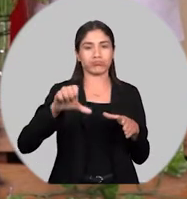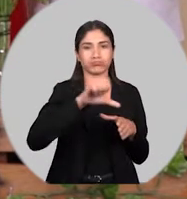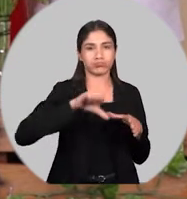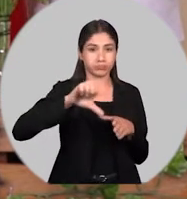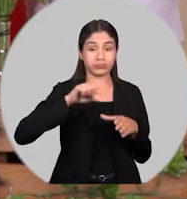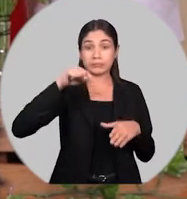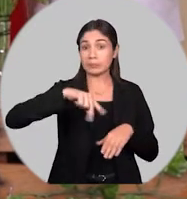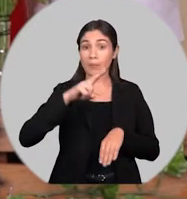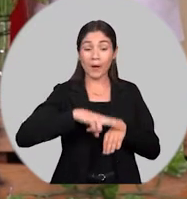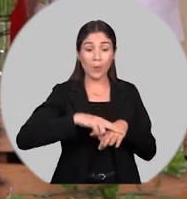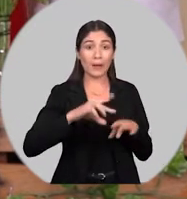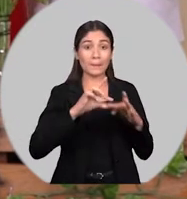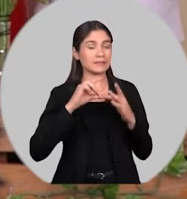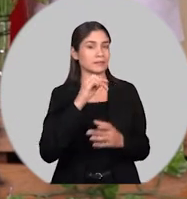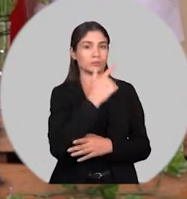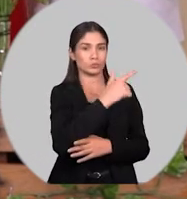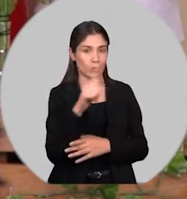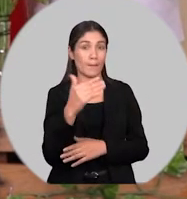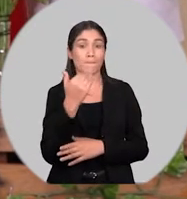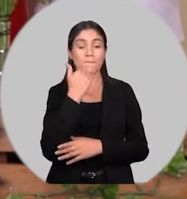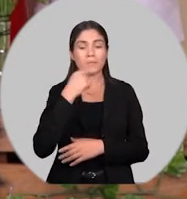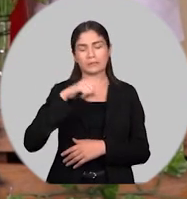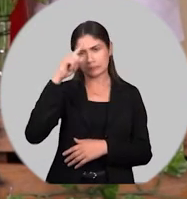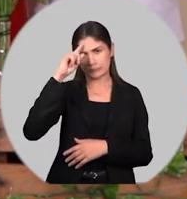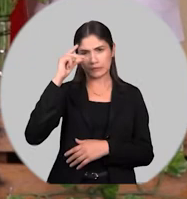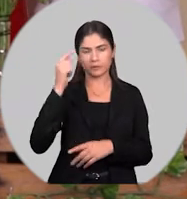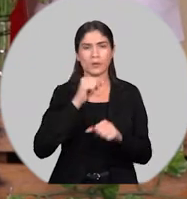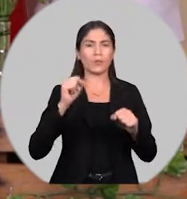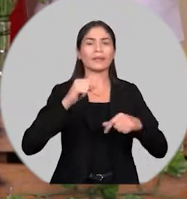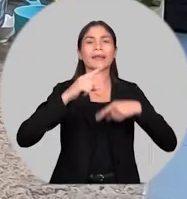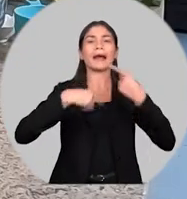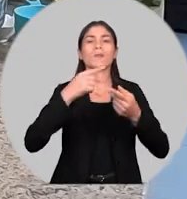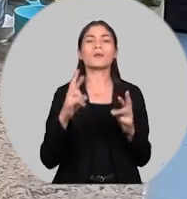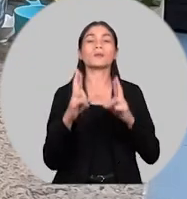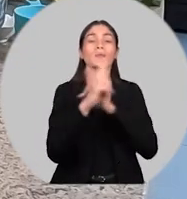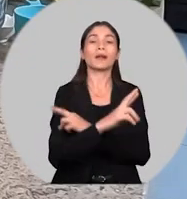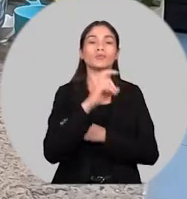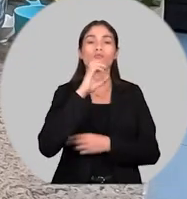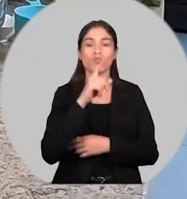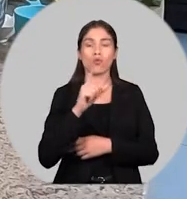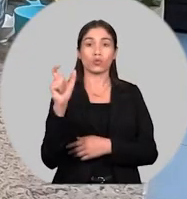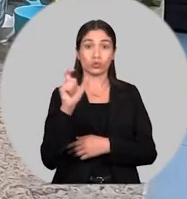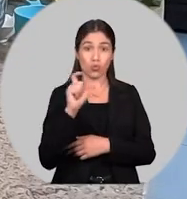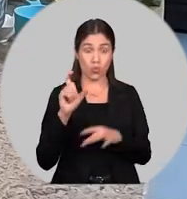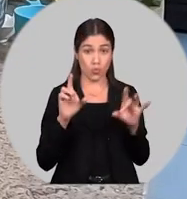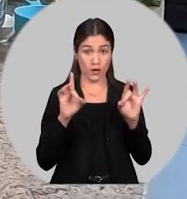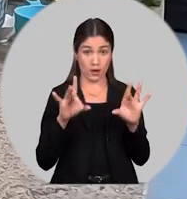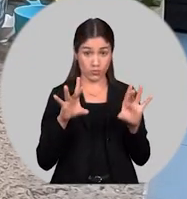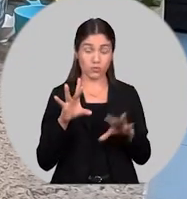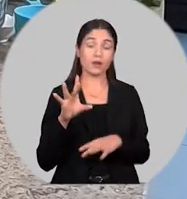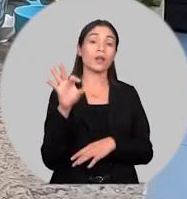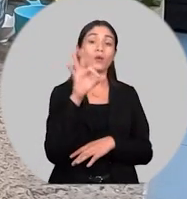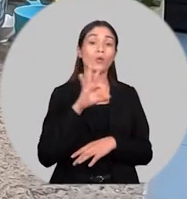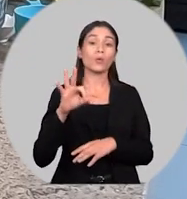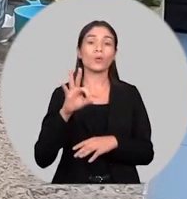se consigue, que acá no hay. Entonces nosotros podemos suplantar por yogur natural o también por